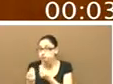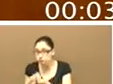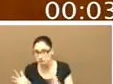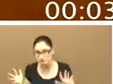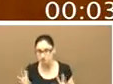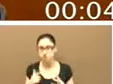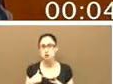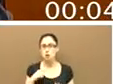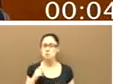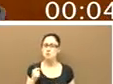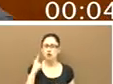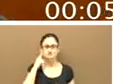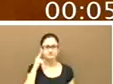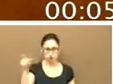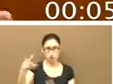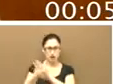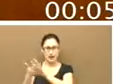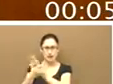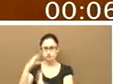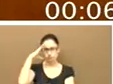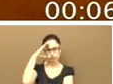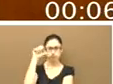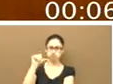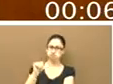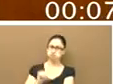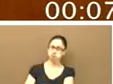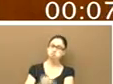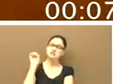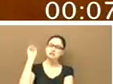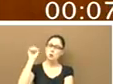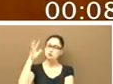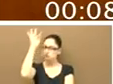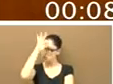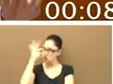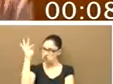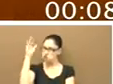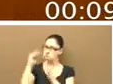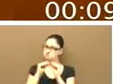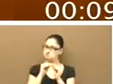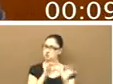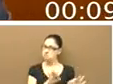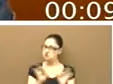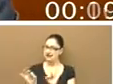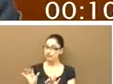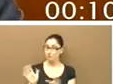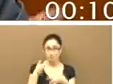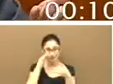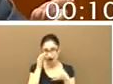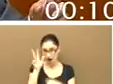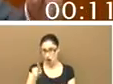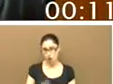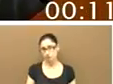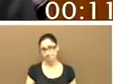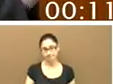tengo que decir que me ha sonado todo lo que ha dicho un discurso teórico elaborado y fuera de la realidad desde